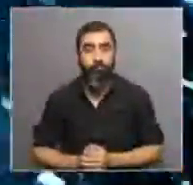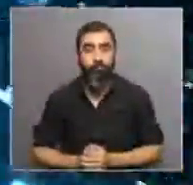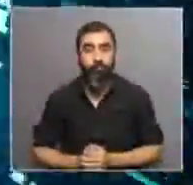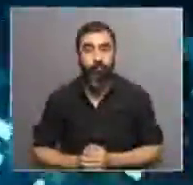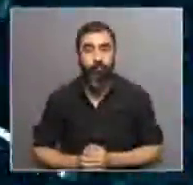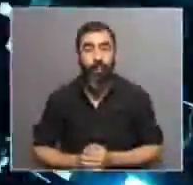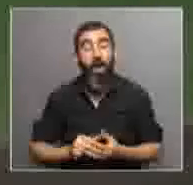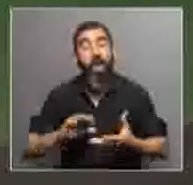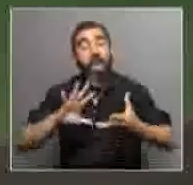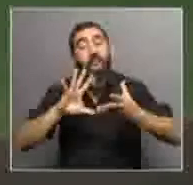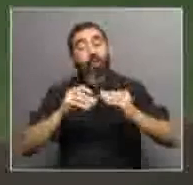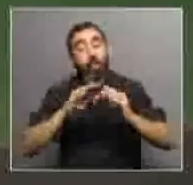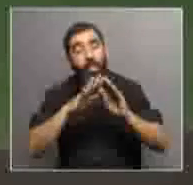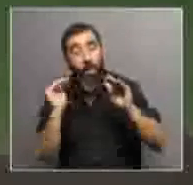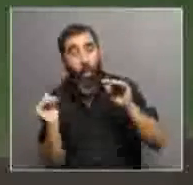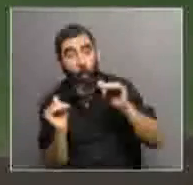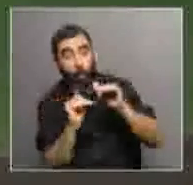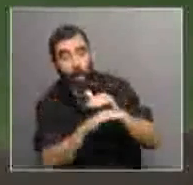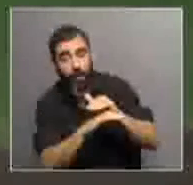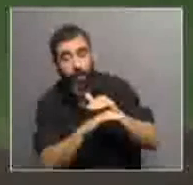El mecanismo de guardado y